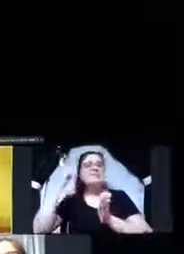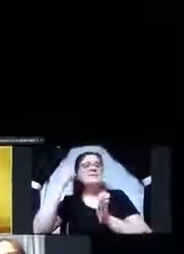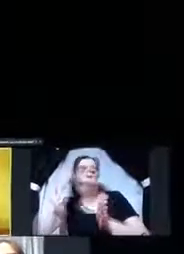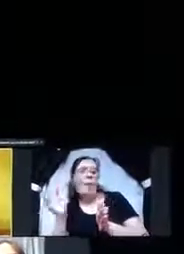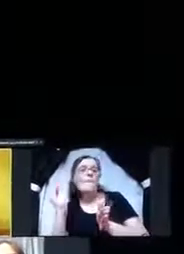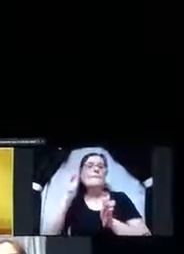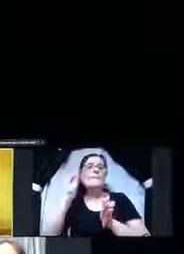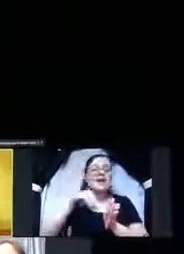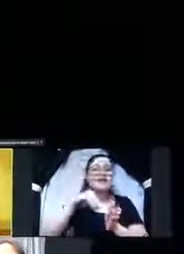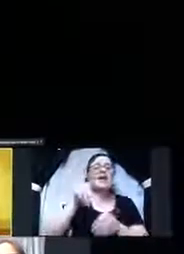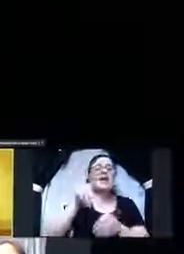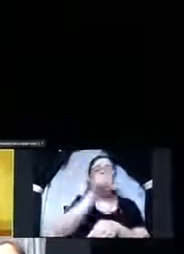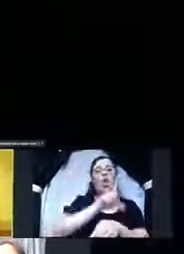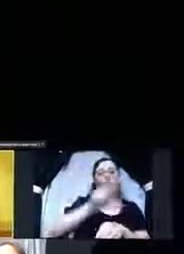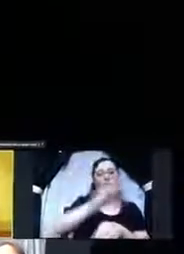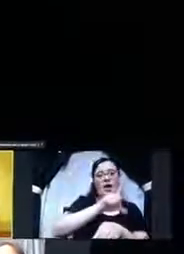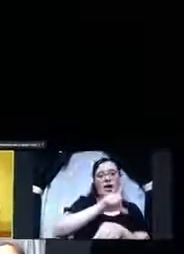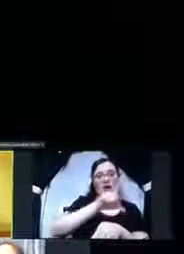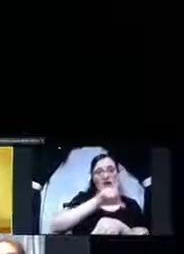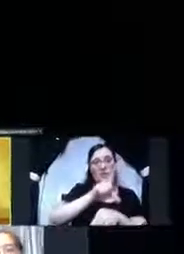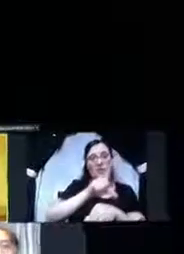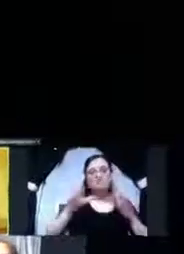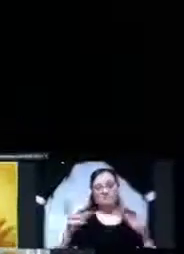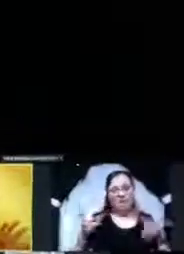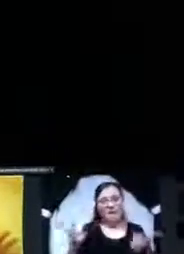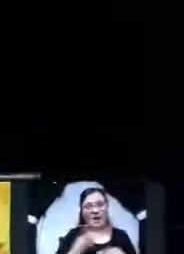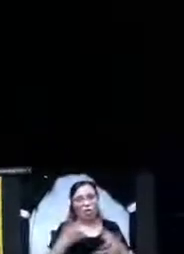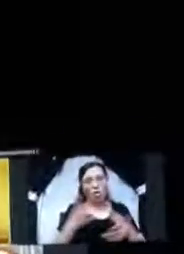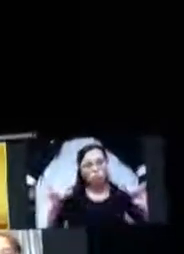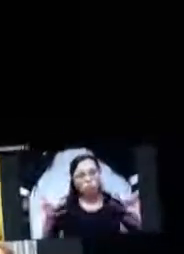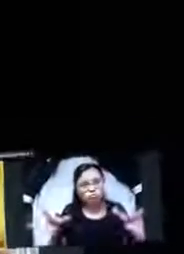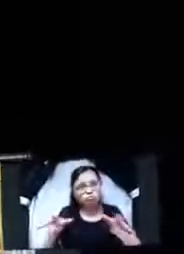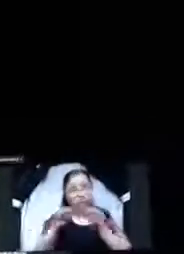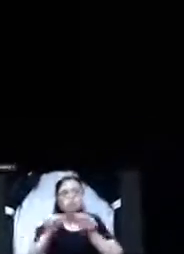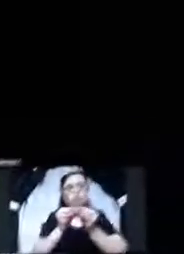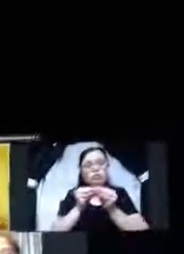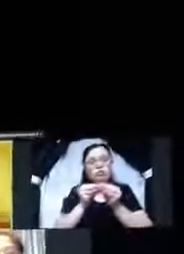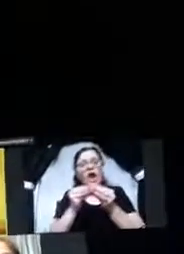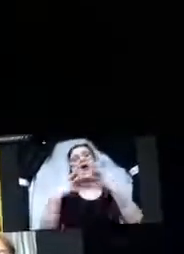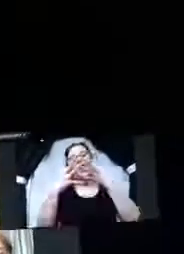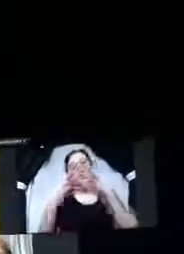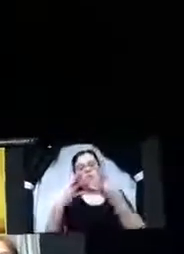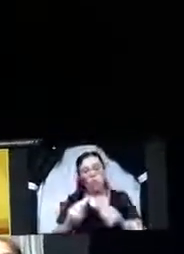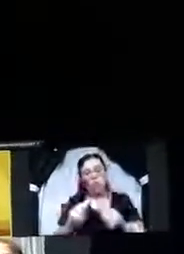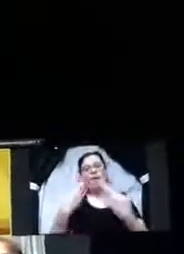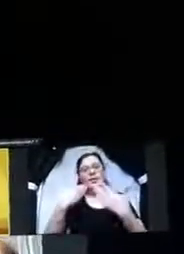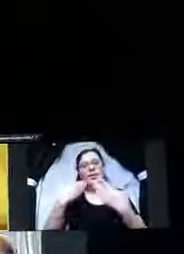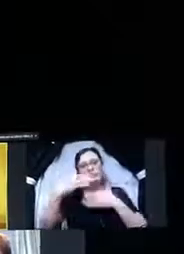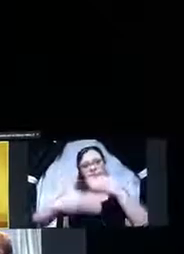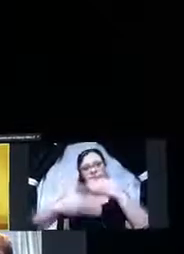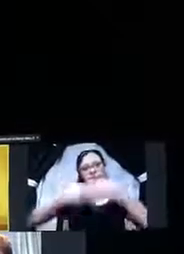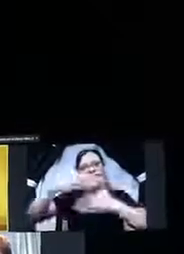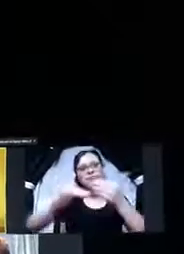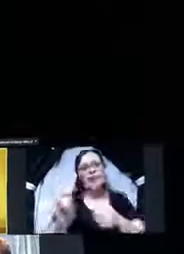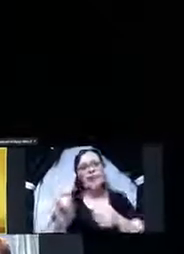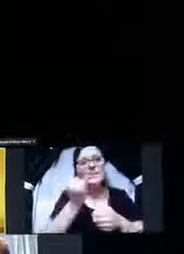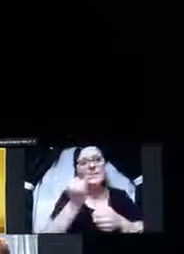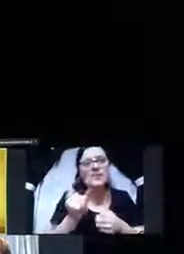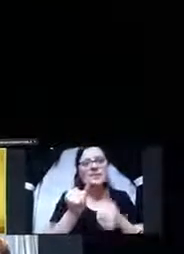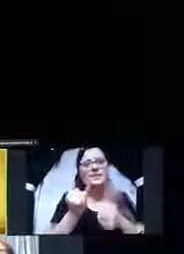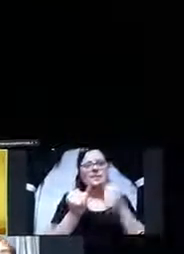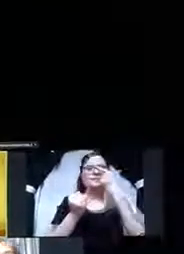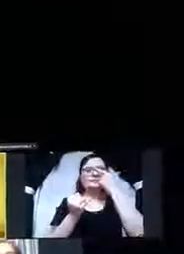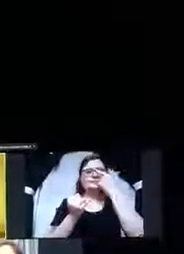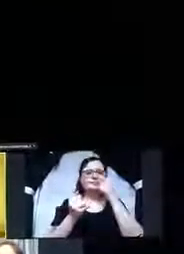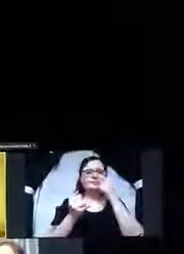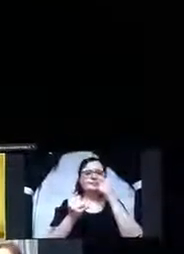lo hace un psicopedagogo, un psicólogo cognitivo, acompañamos el tratamiento desarrollando, ¿sí? Todo el tema de la lengua escrita.